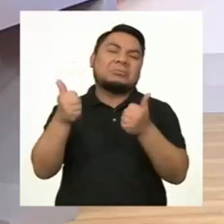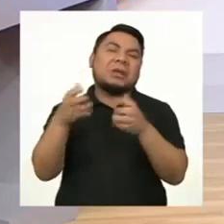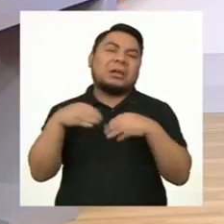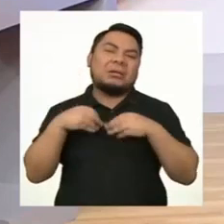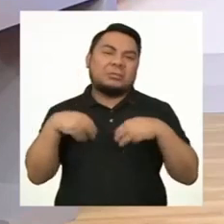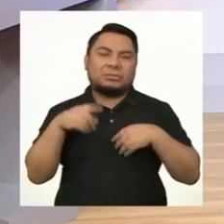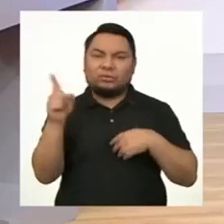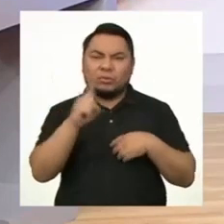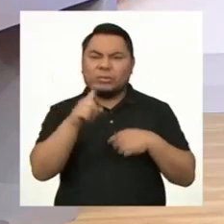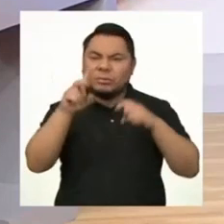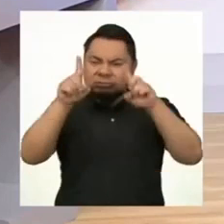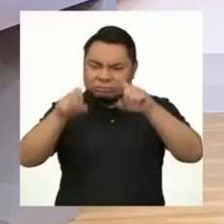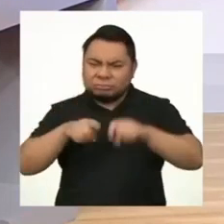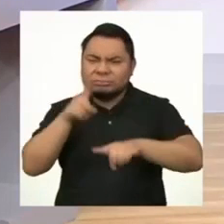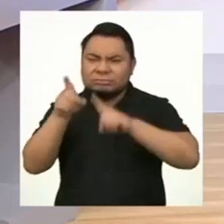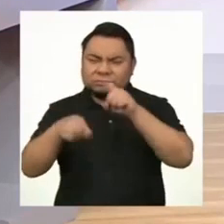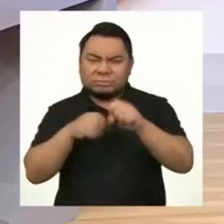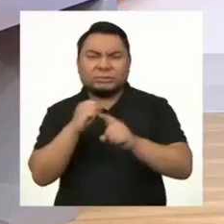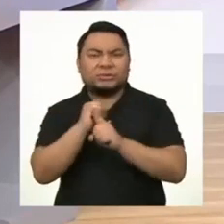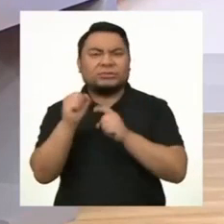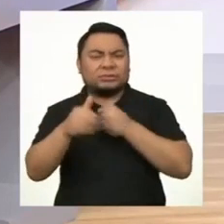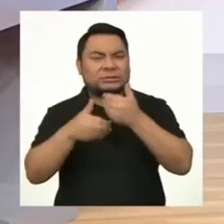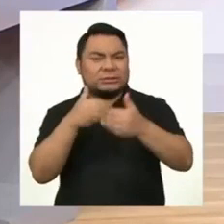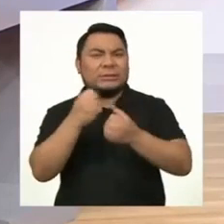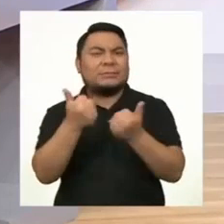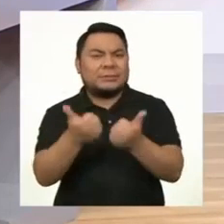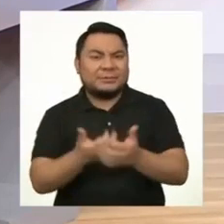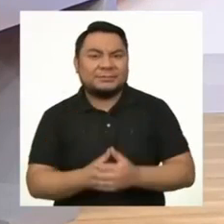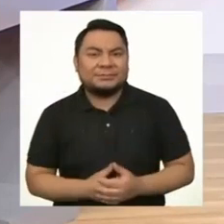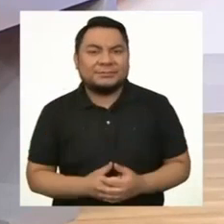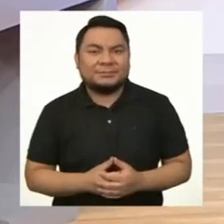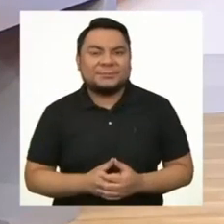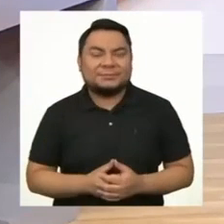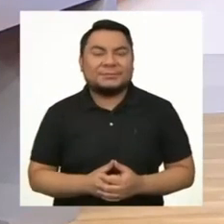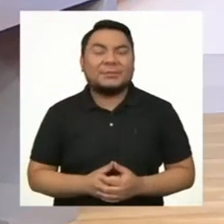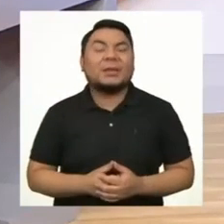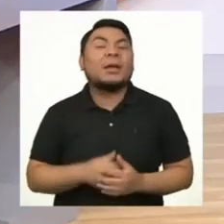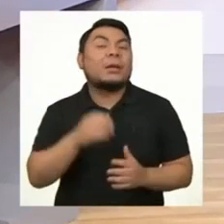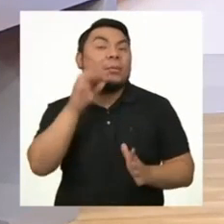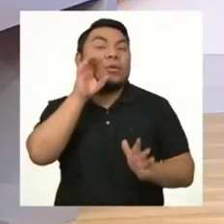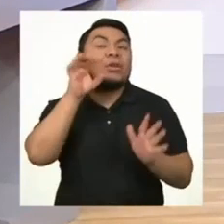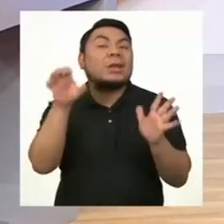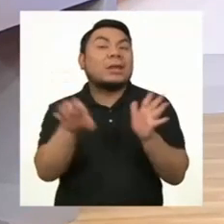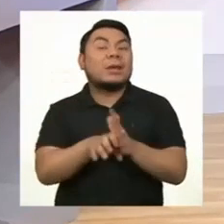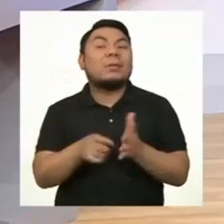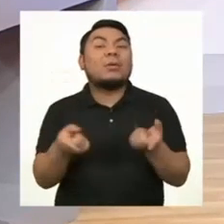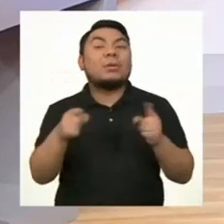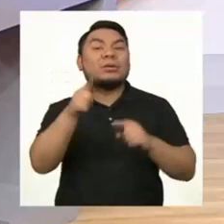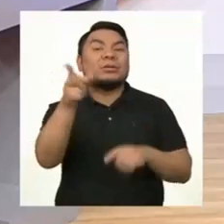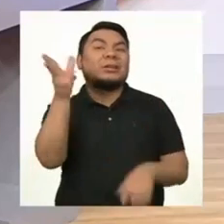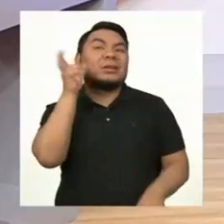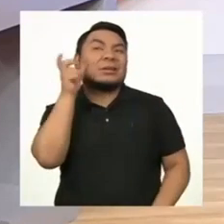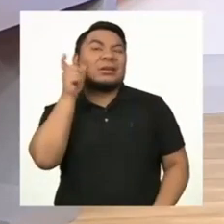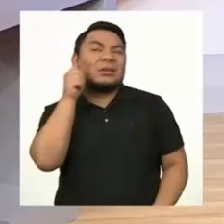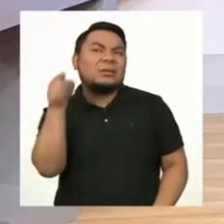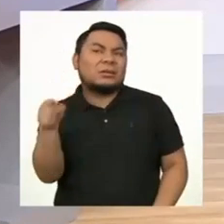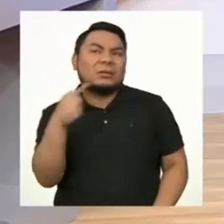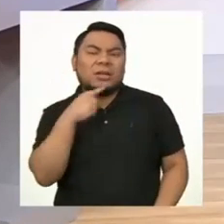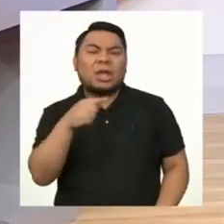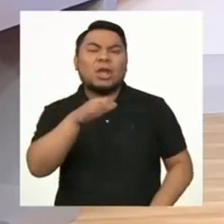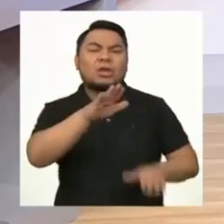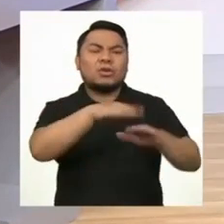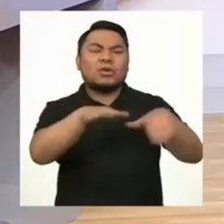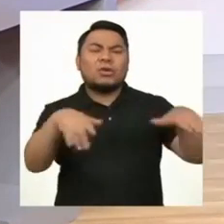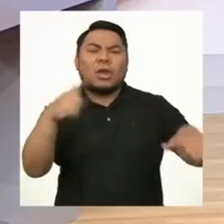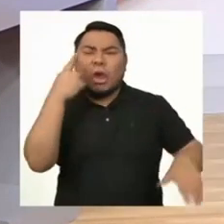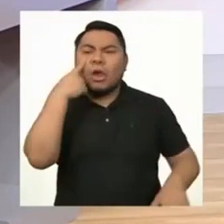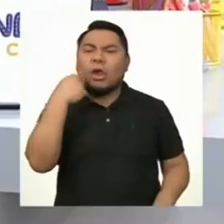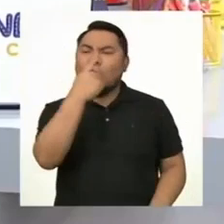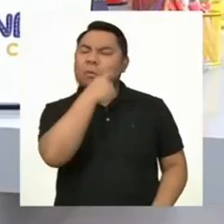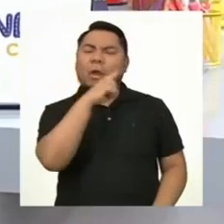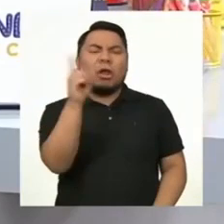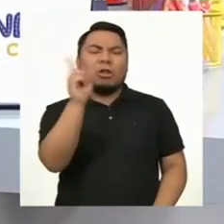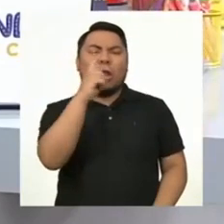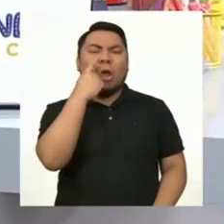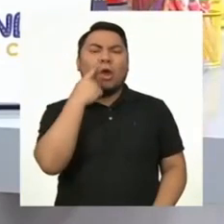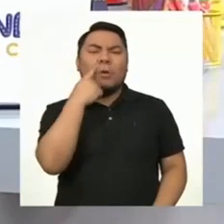nuestra sociedad y que no nos hacen bien. Por ejemplo, cuando escuchamos la frase, los chicos no